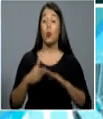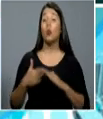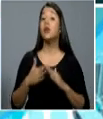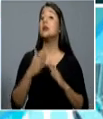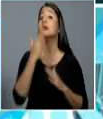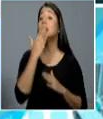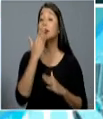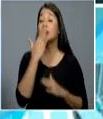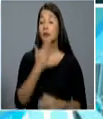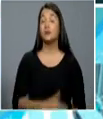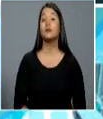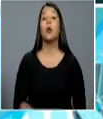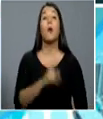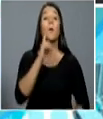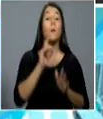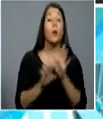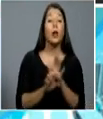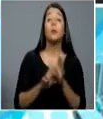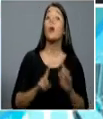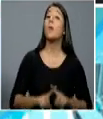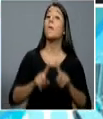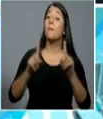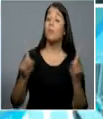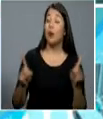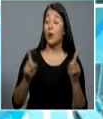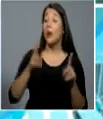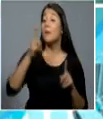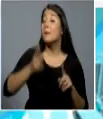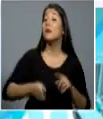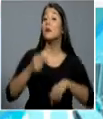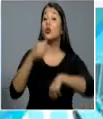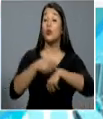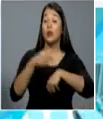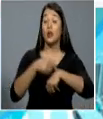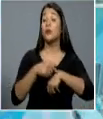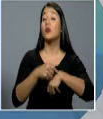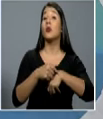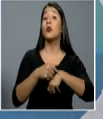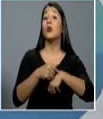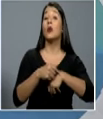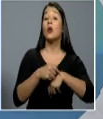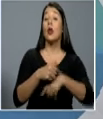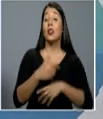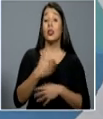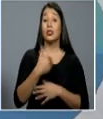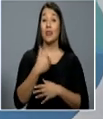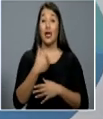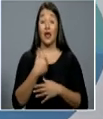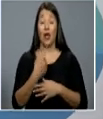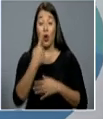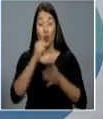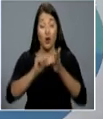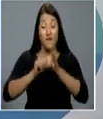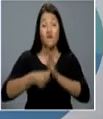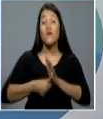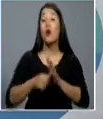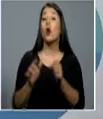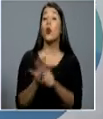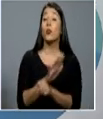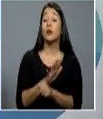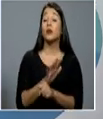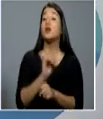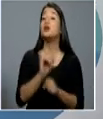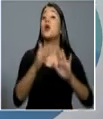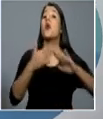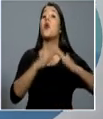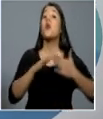indígenas, por ejemplo, pero que al mismo tiempo exista un enfoque integral. Son comunidades